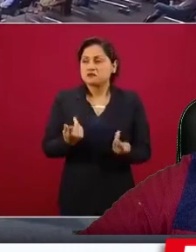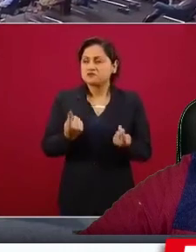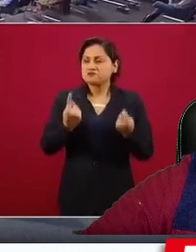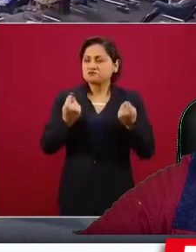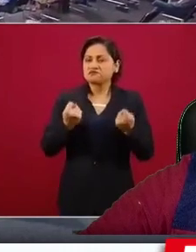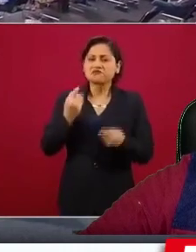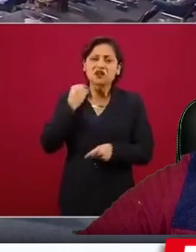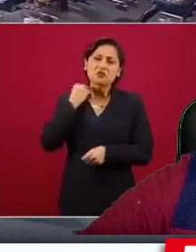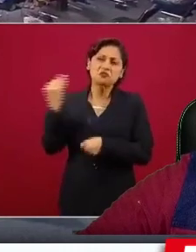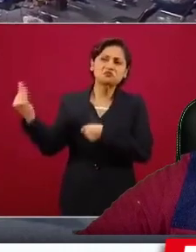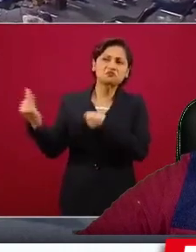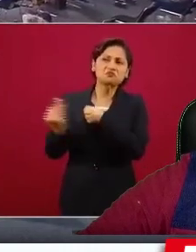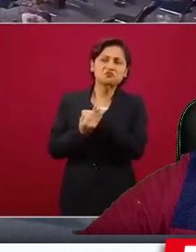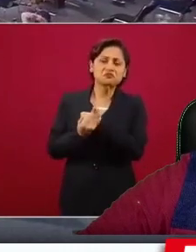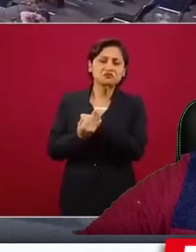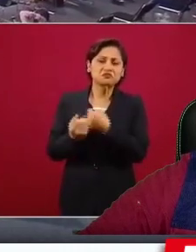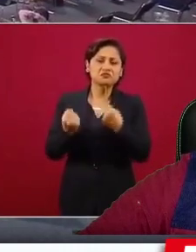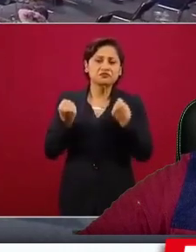Entonces,